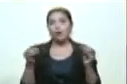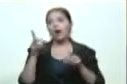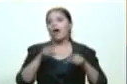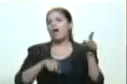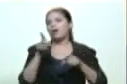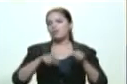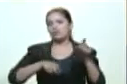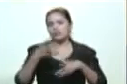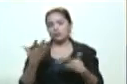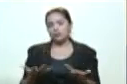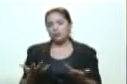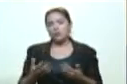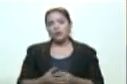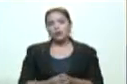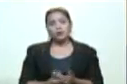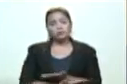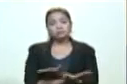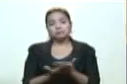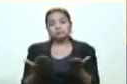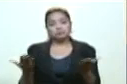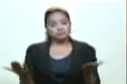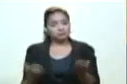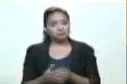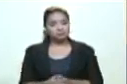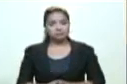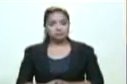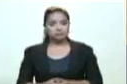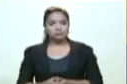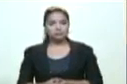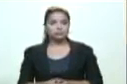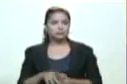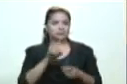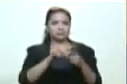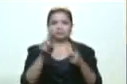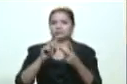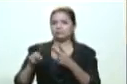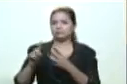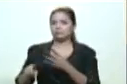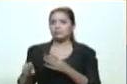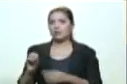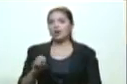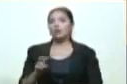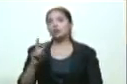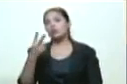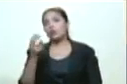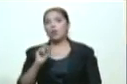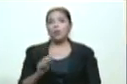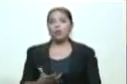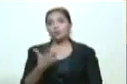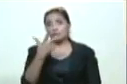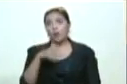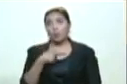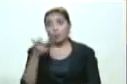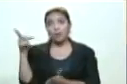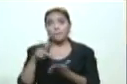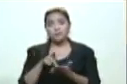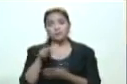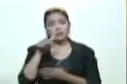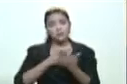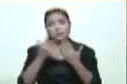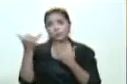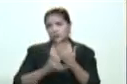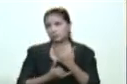casos, compañeros, varias cámaras o dos o tres cámaras pueden participar en un mismo